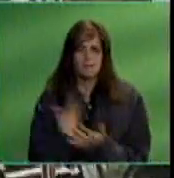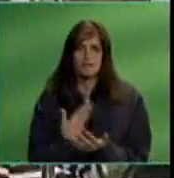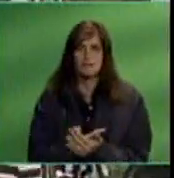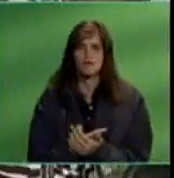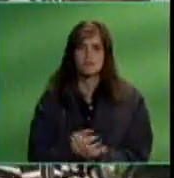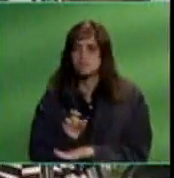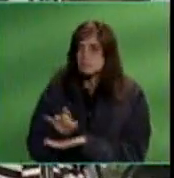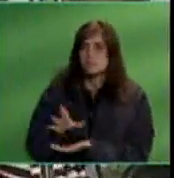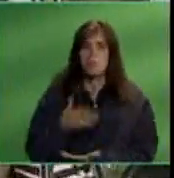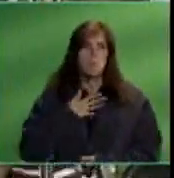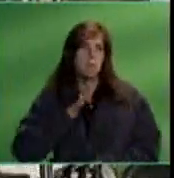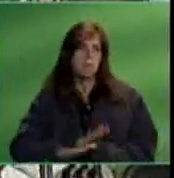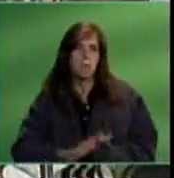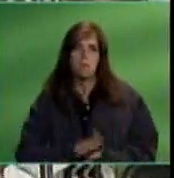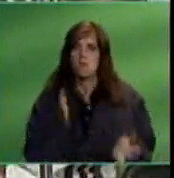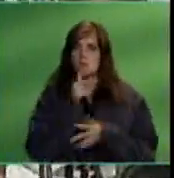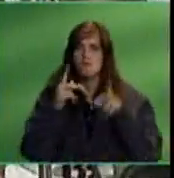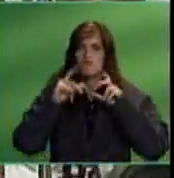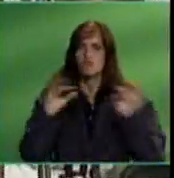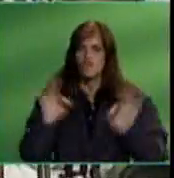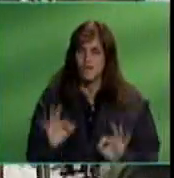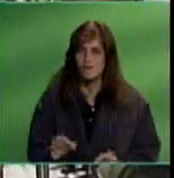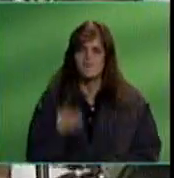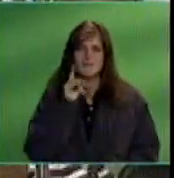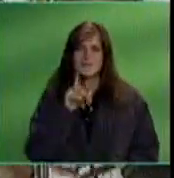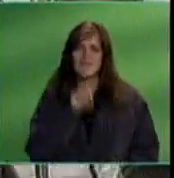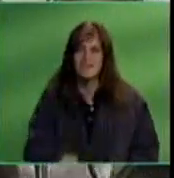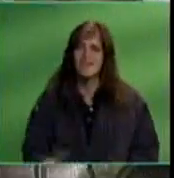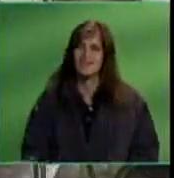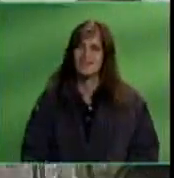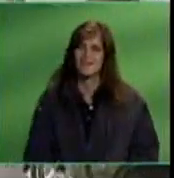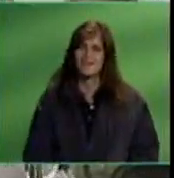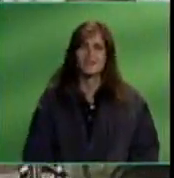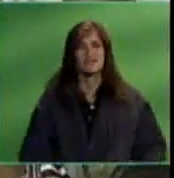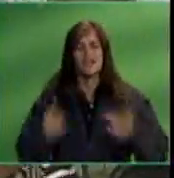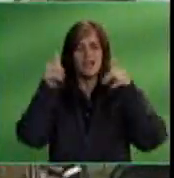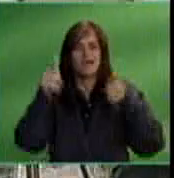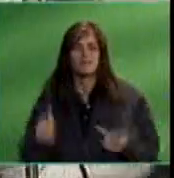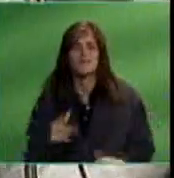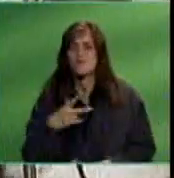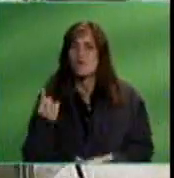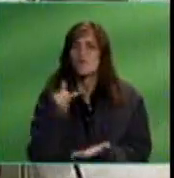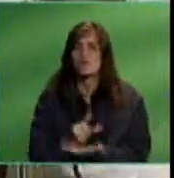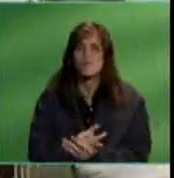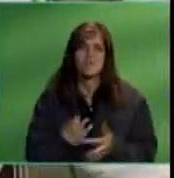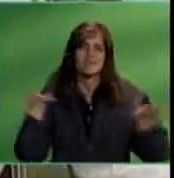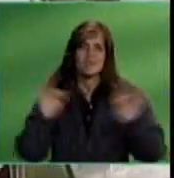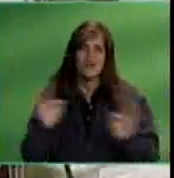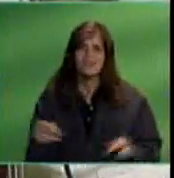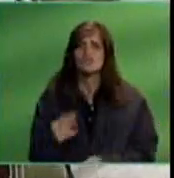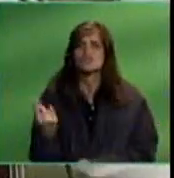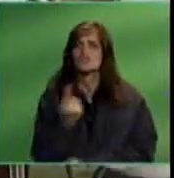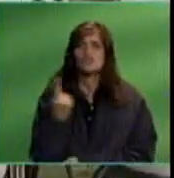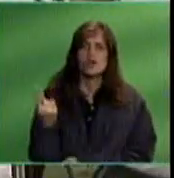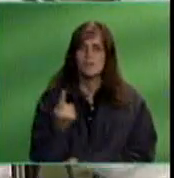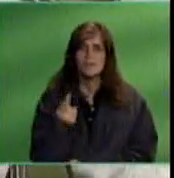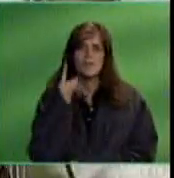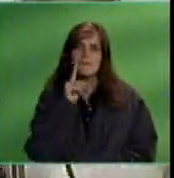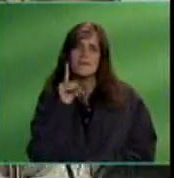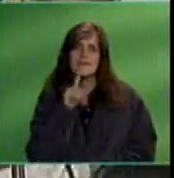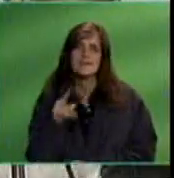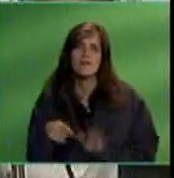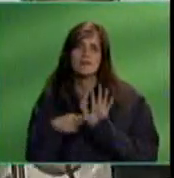lo sacaron y se quedaron tranquilos No tomaron una foto no sea mentiroso estas láminas no son prueba de nada son pruebas solamente de su